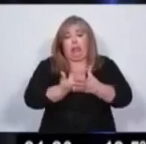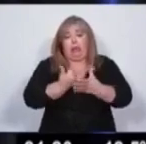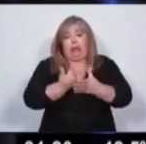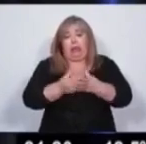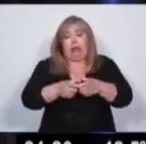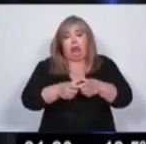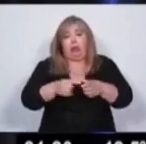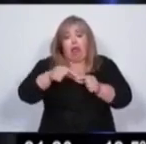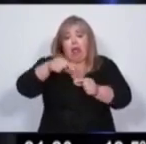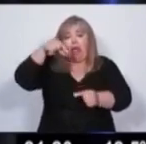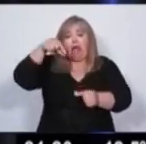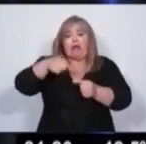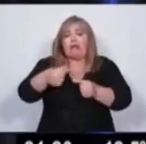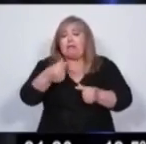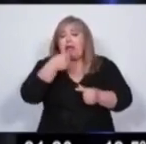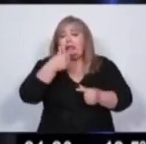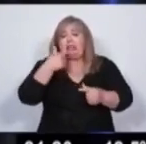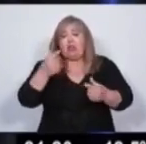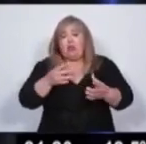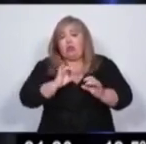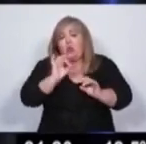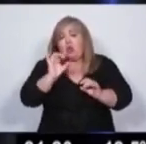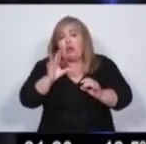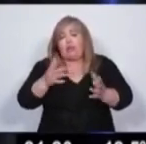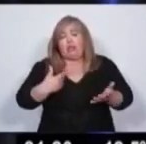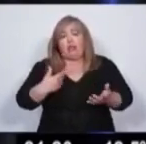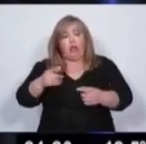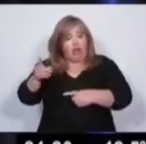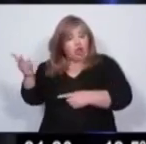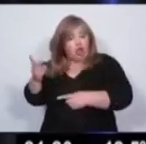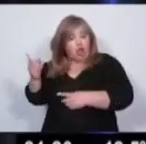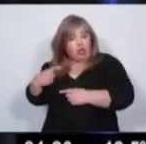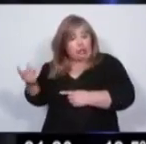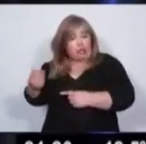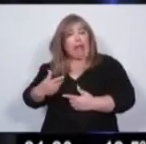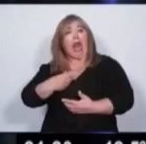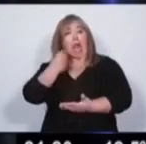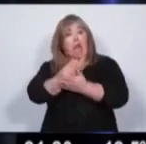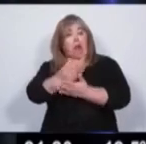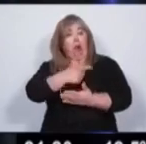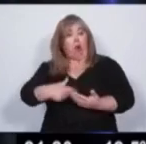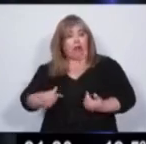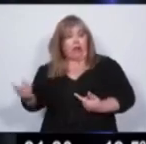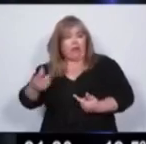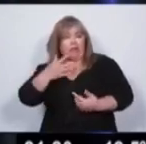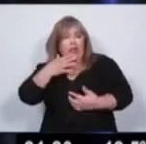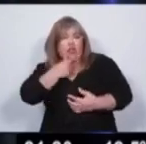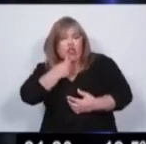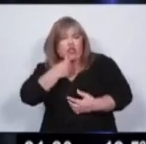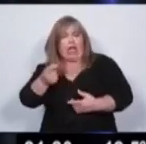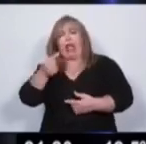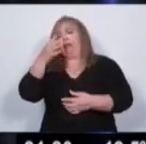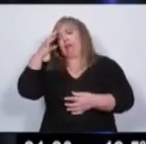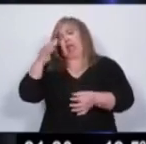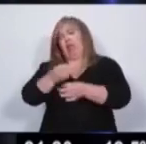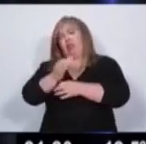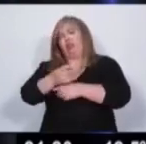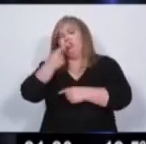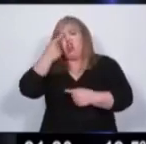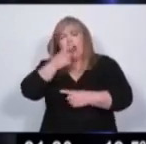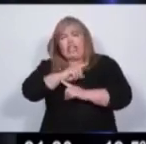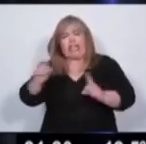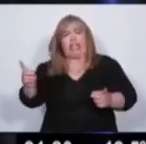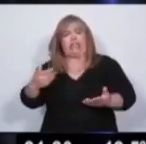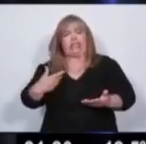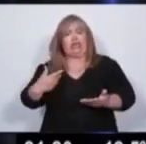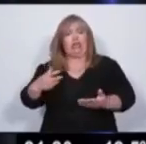la encuesta dicen que nos van a gobernar Mendoza por Dios que no lo hagan porque odian la educación ellos no les interesa la educación lo único que le ha